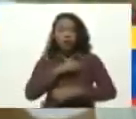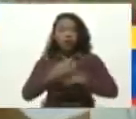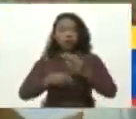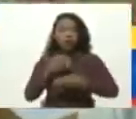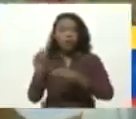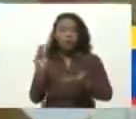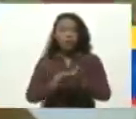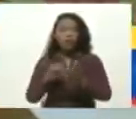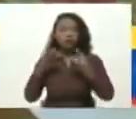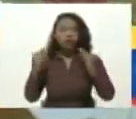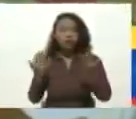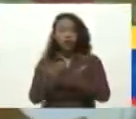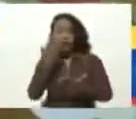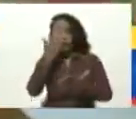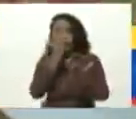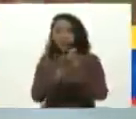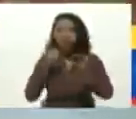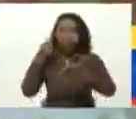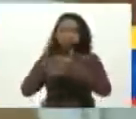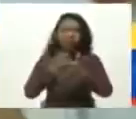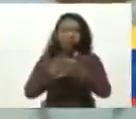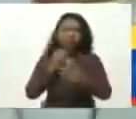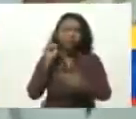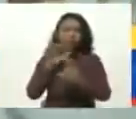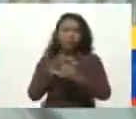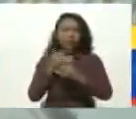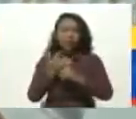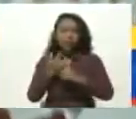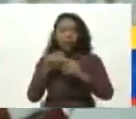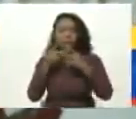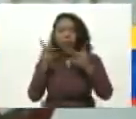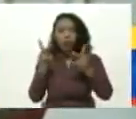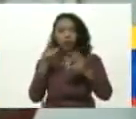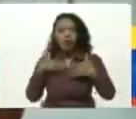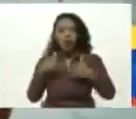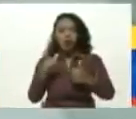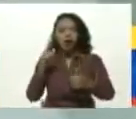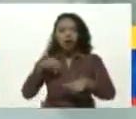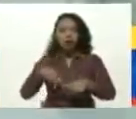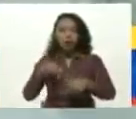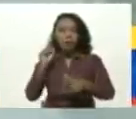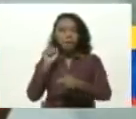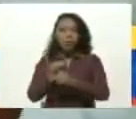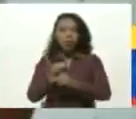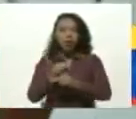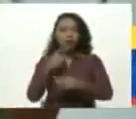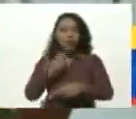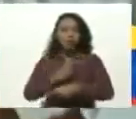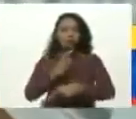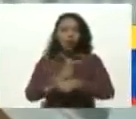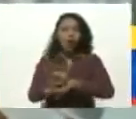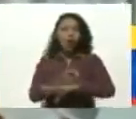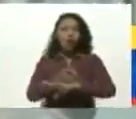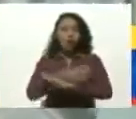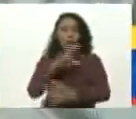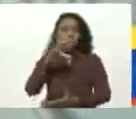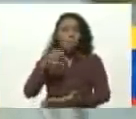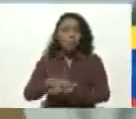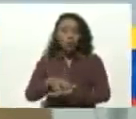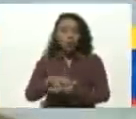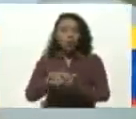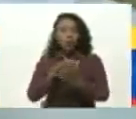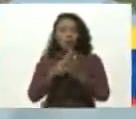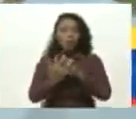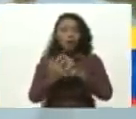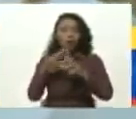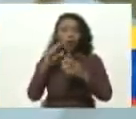puesto al frente. Ante el abandono del sistema público de salud en nuestro estado Anzoátegui y competencia del gobierno regional, ha sido Barrio Adentro